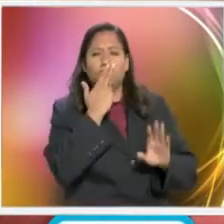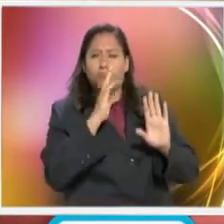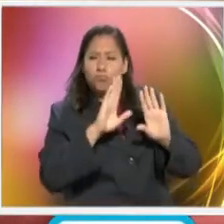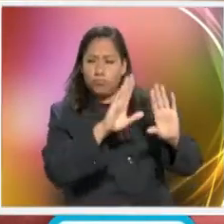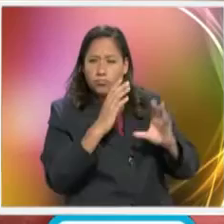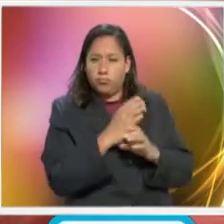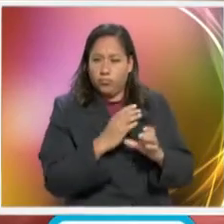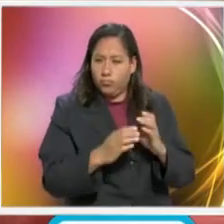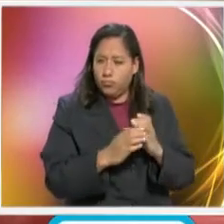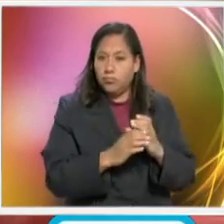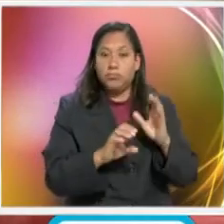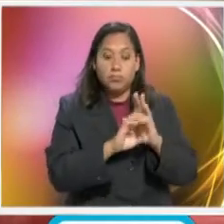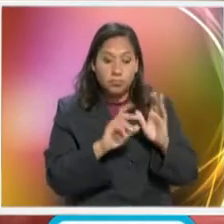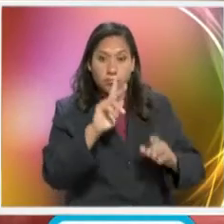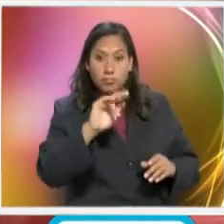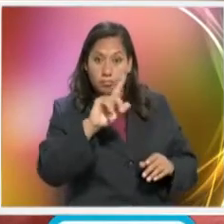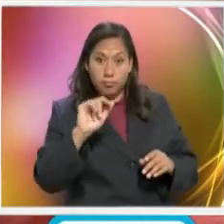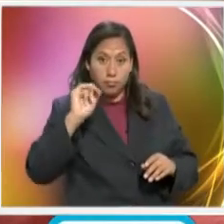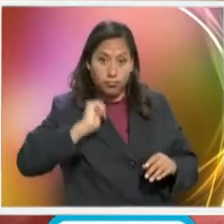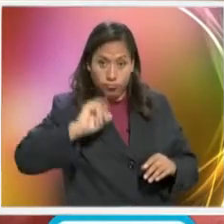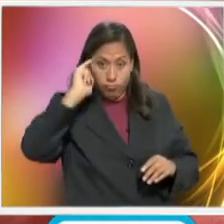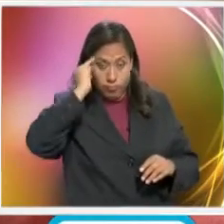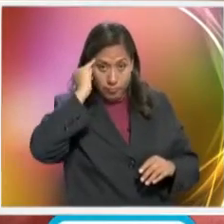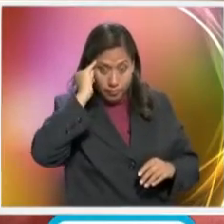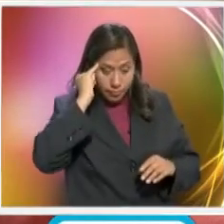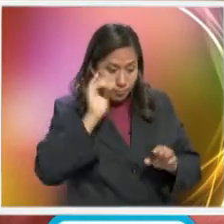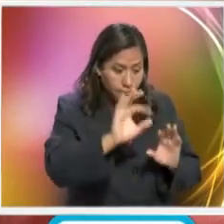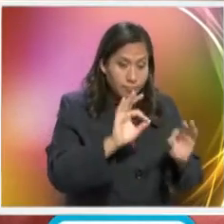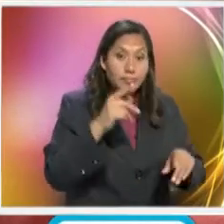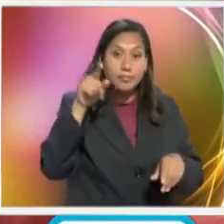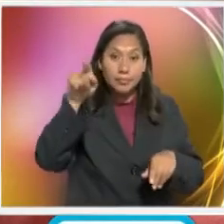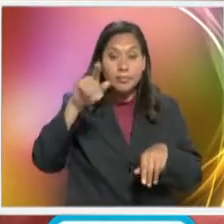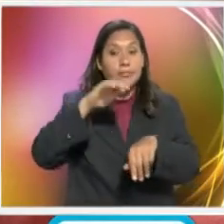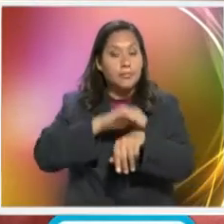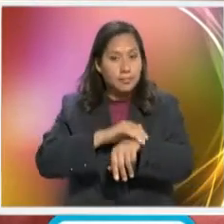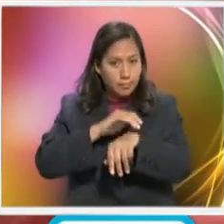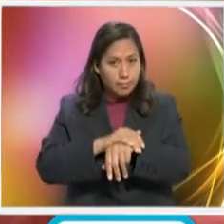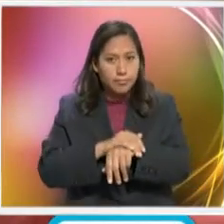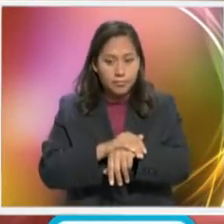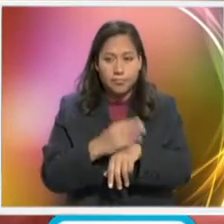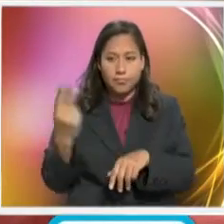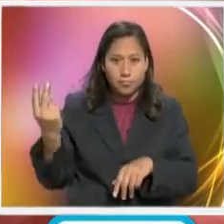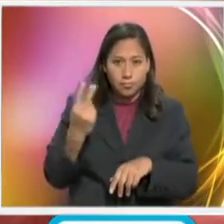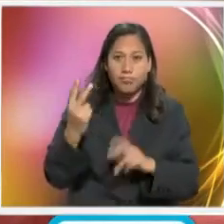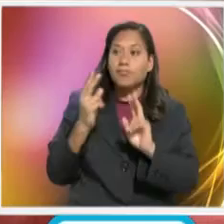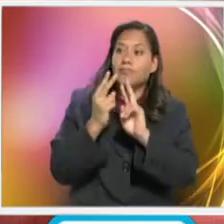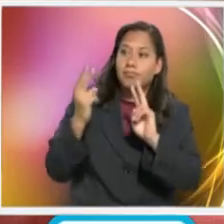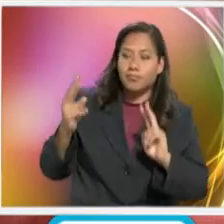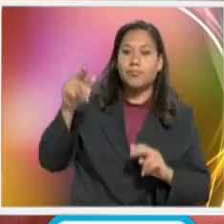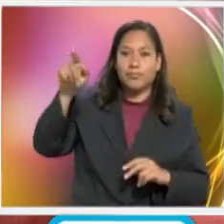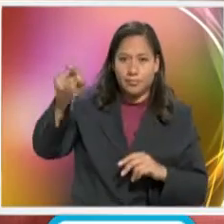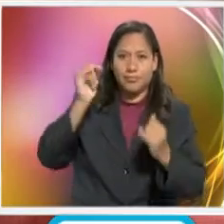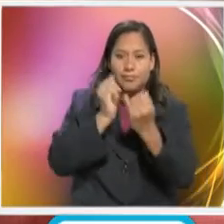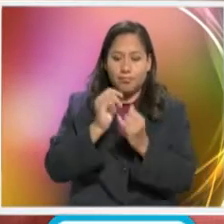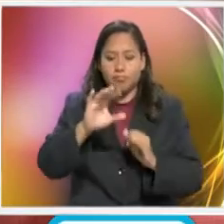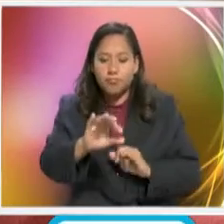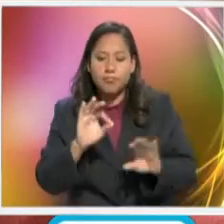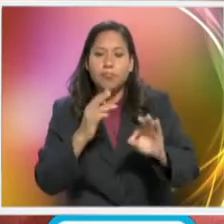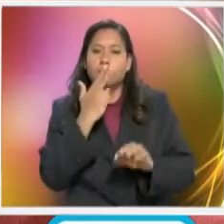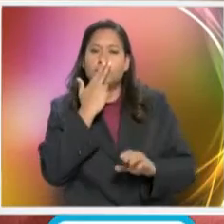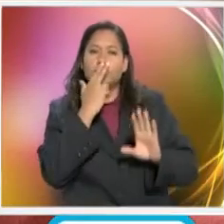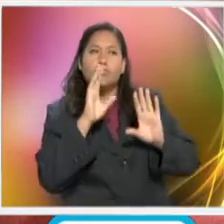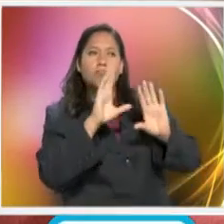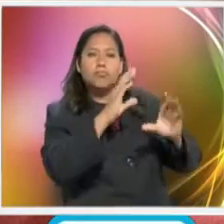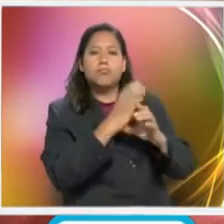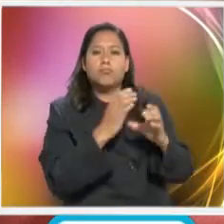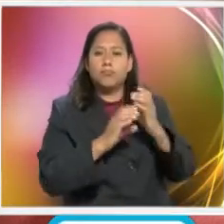muchas cosas, entre estas piezas prehispánicas, y tenía un amigo en común y que era vecino que también coleccionaba piezas